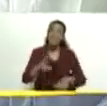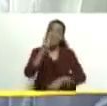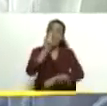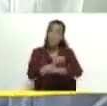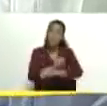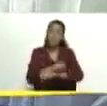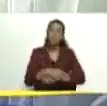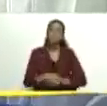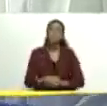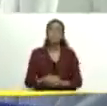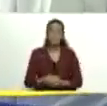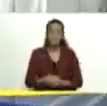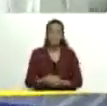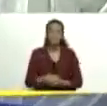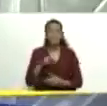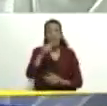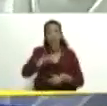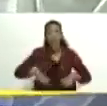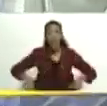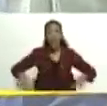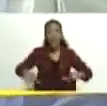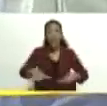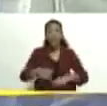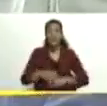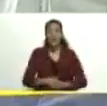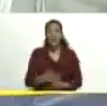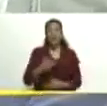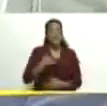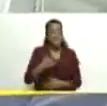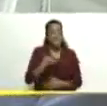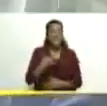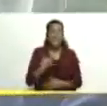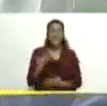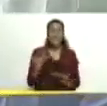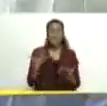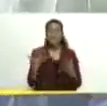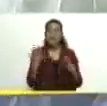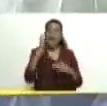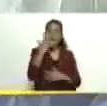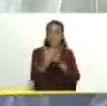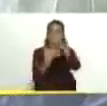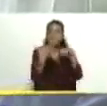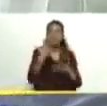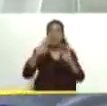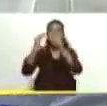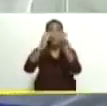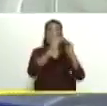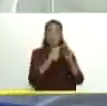Vega. Aquí por lo menos se atienden 5 comunidades.